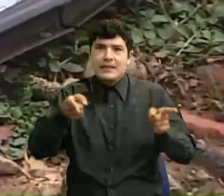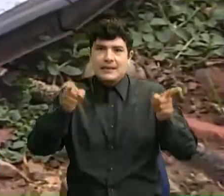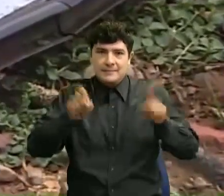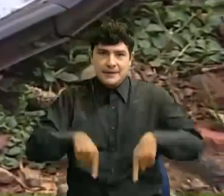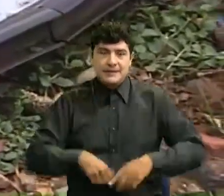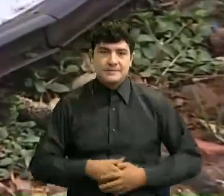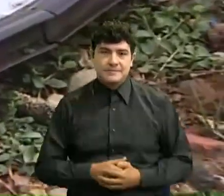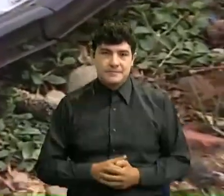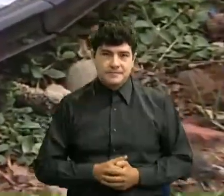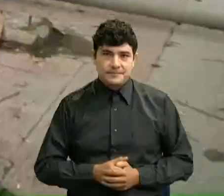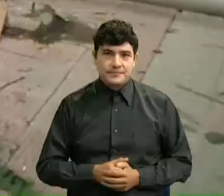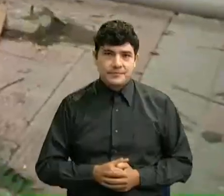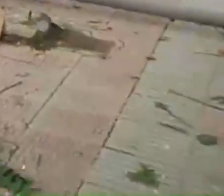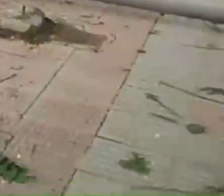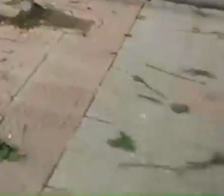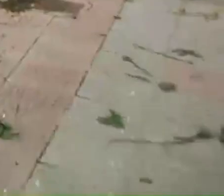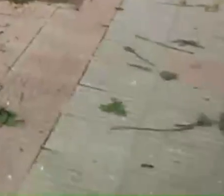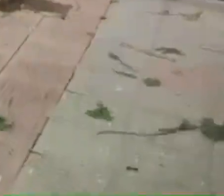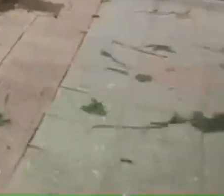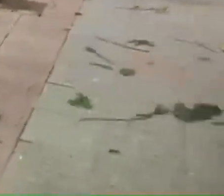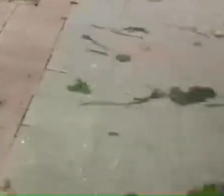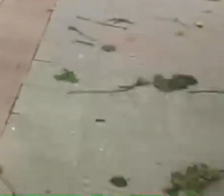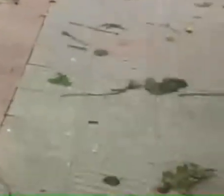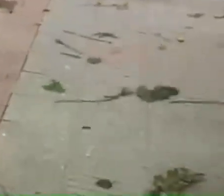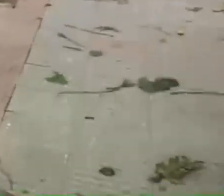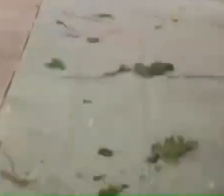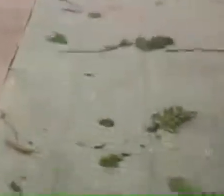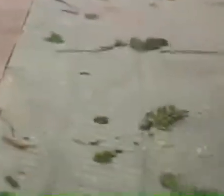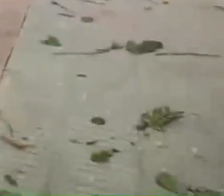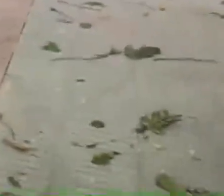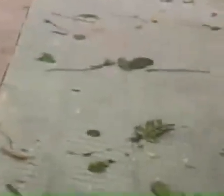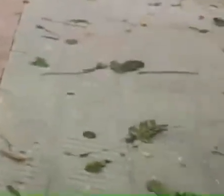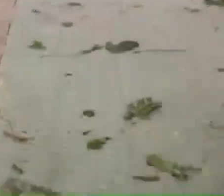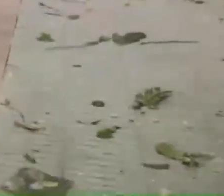luego de ampliarse el toque de queda diario hasta la medianoche desde el pasado 1 de febrero.